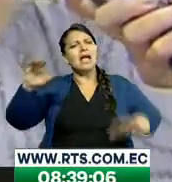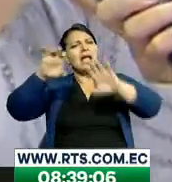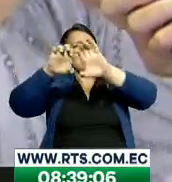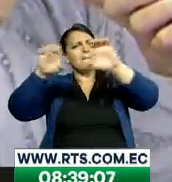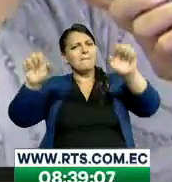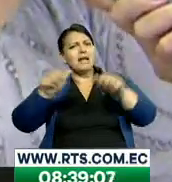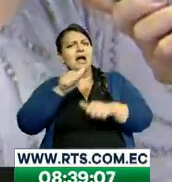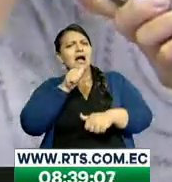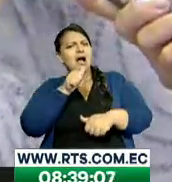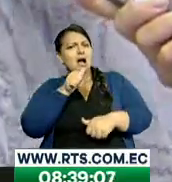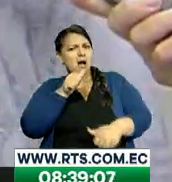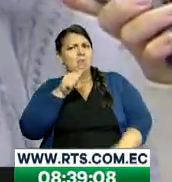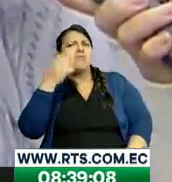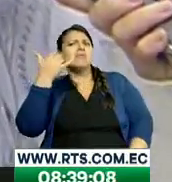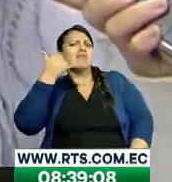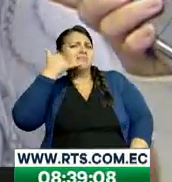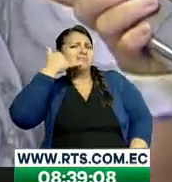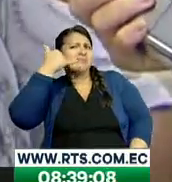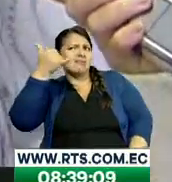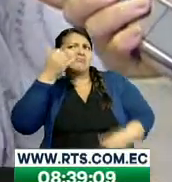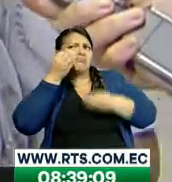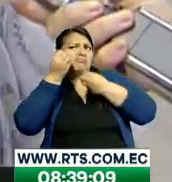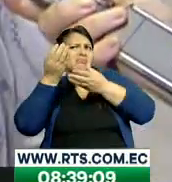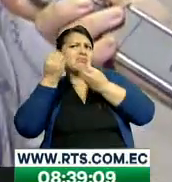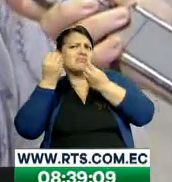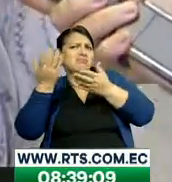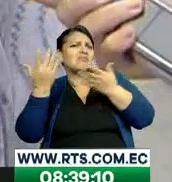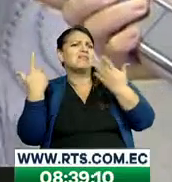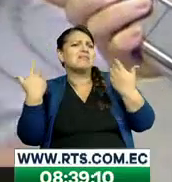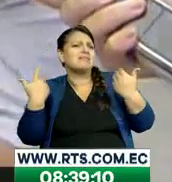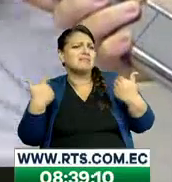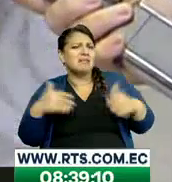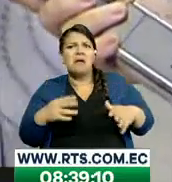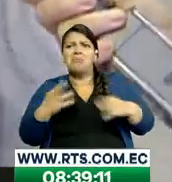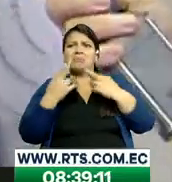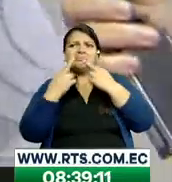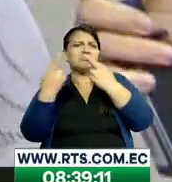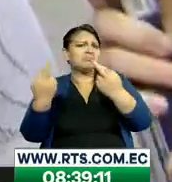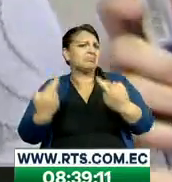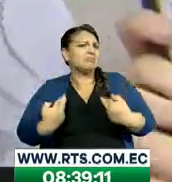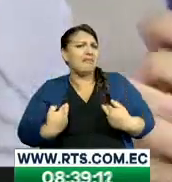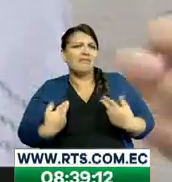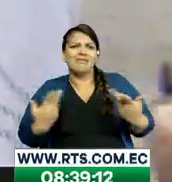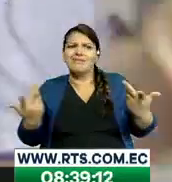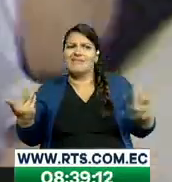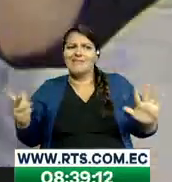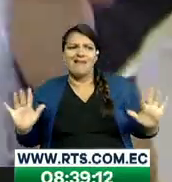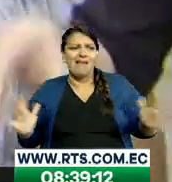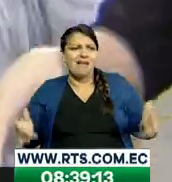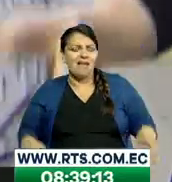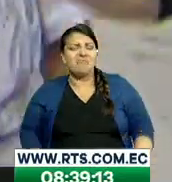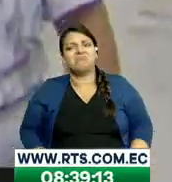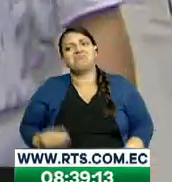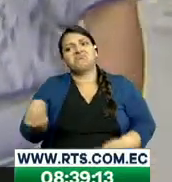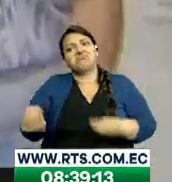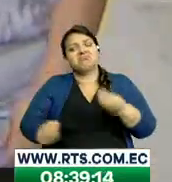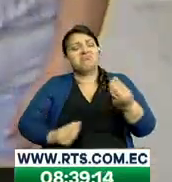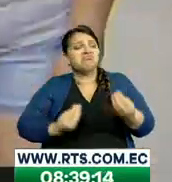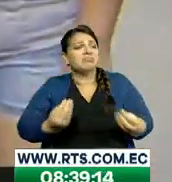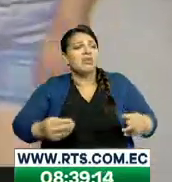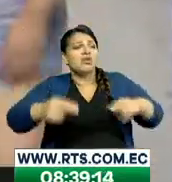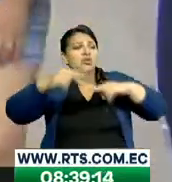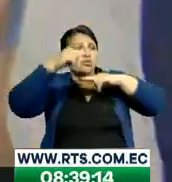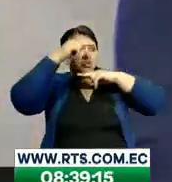algunas ocasiones, pero todavía no tenemos respuesta. Como verá, tenemos que acudir a un canal de televisión para que nos vengan a ayudar. Efectivamente, y nosotros vamos al punto donde nos